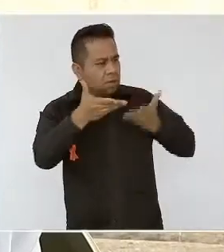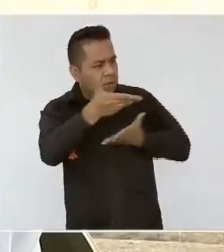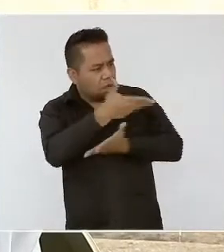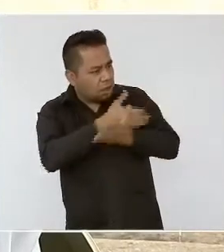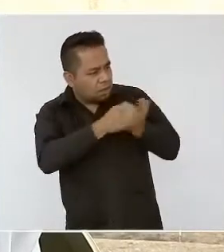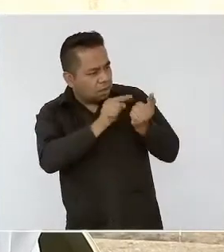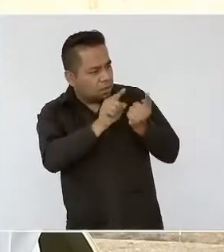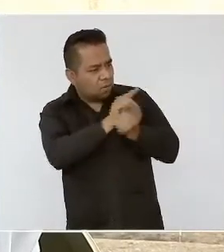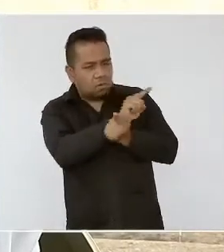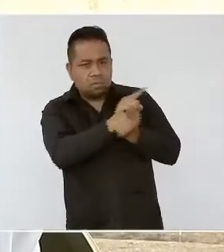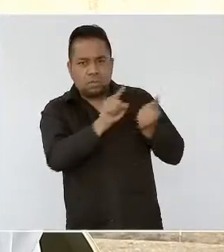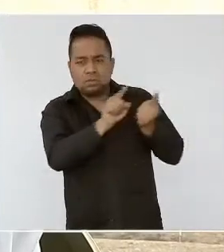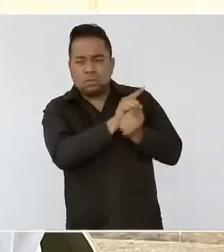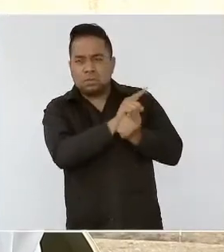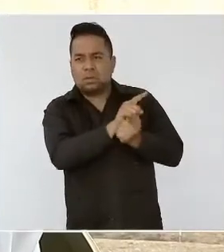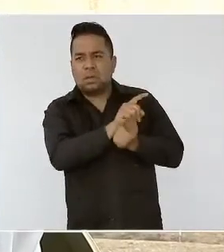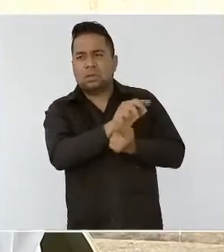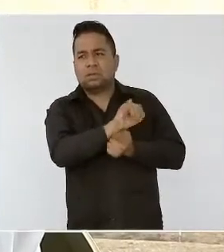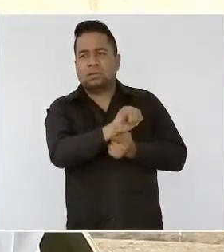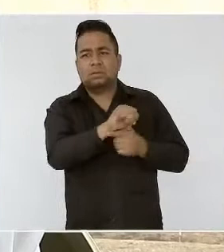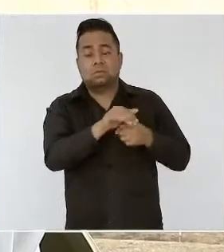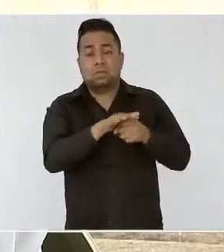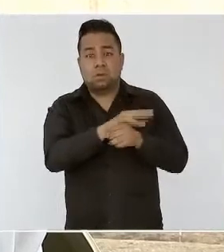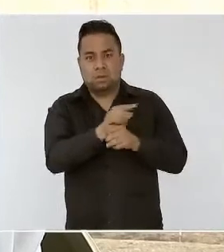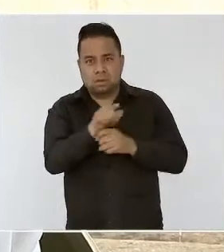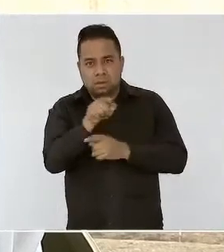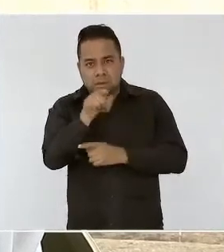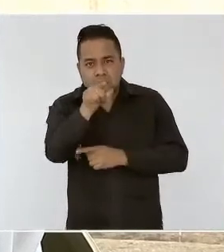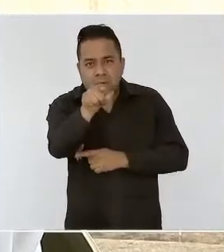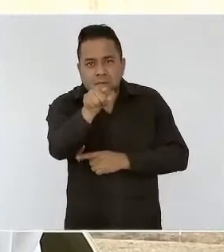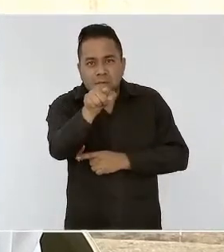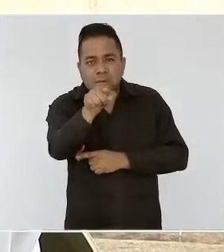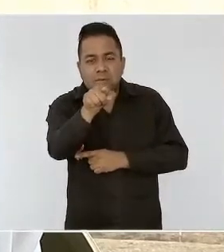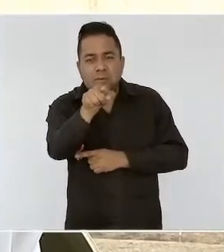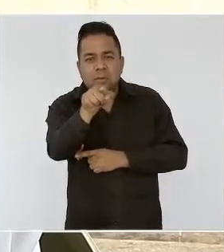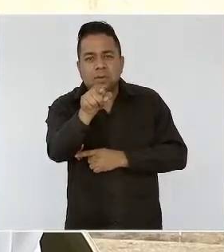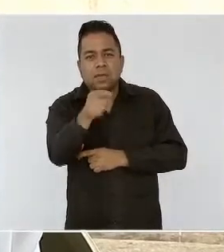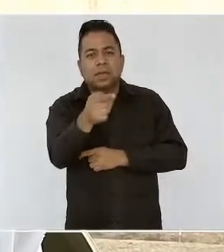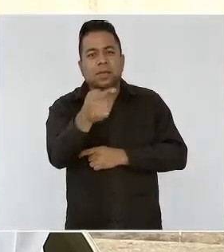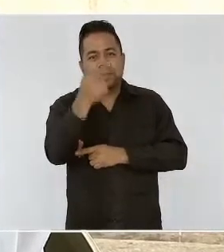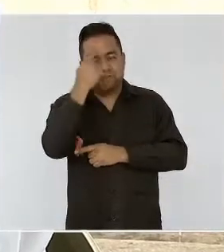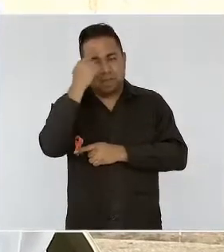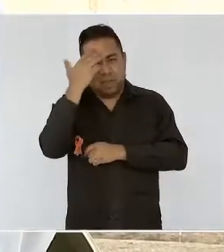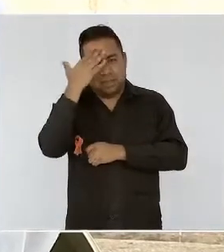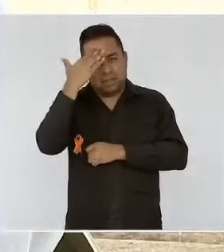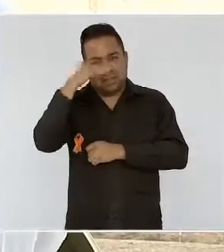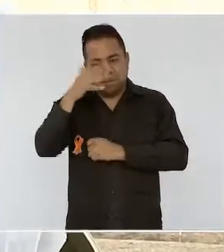convivencia, porque eres la que hace sabiduría.